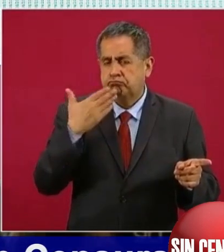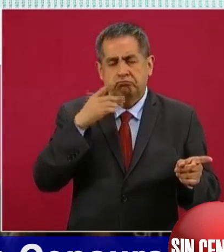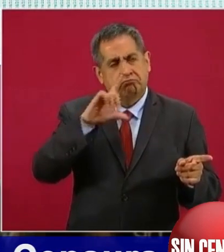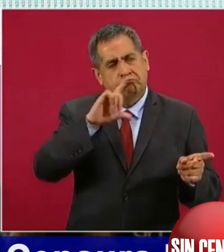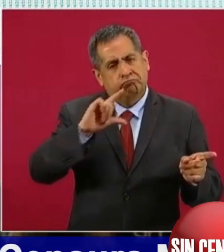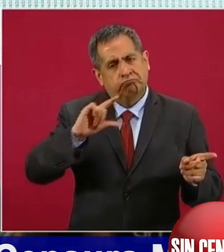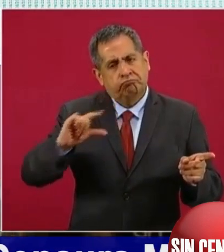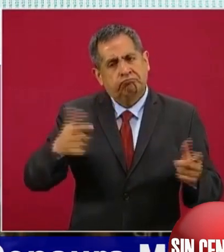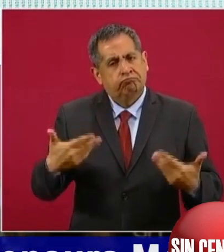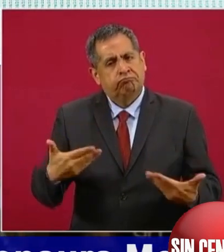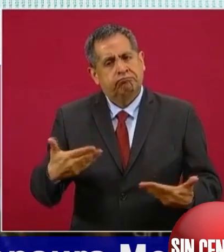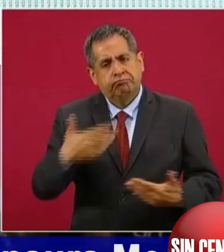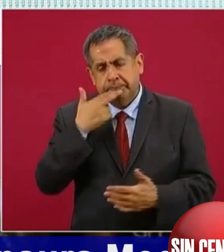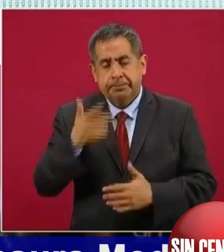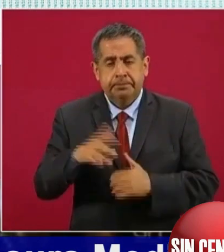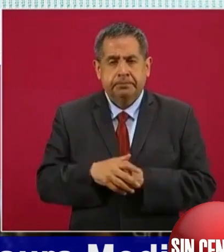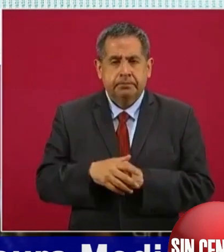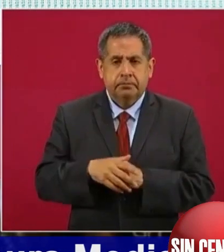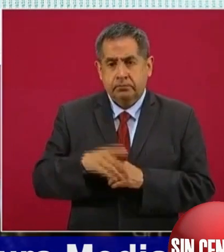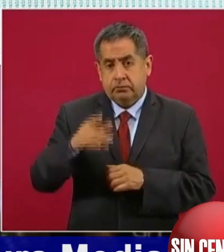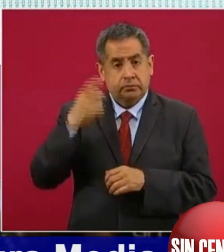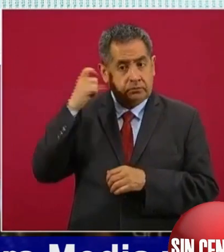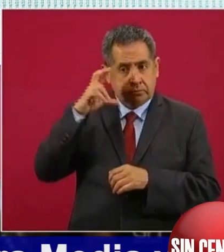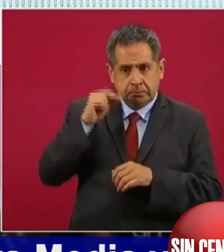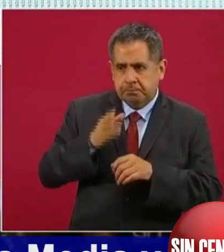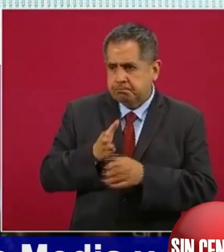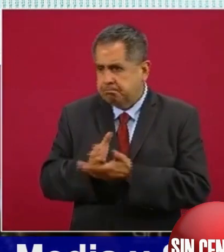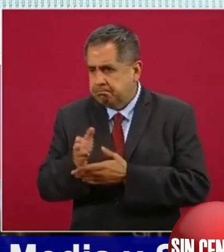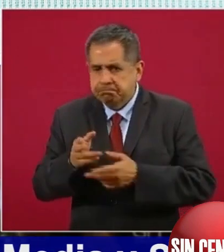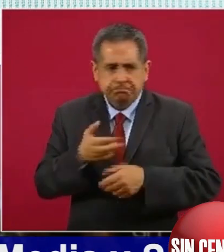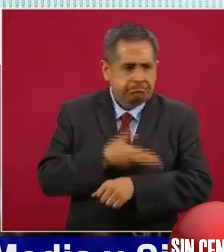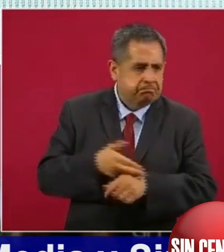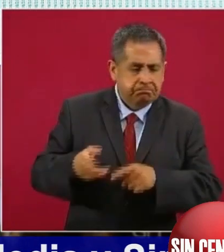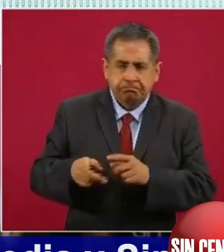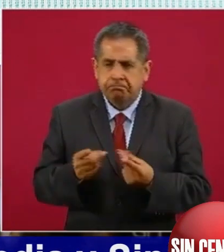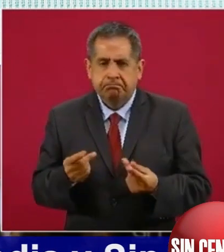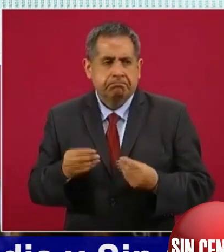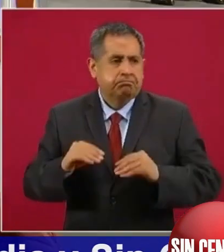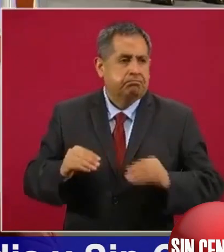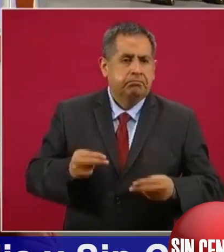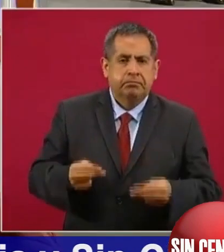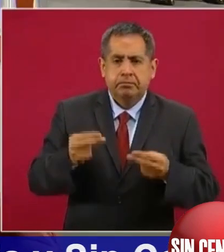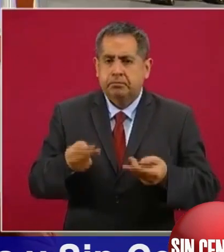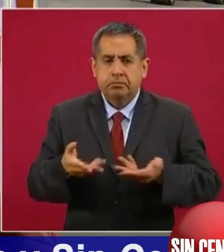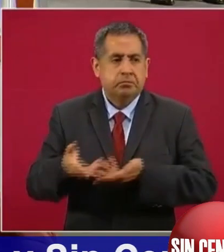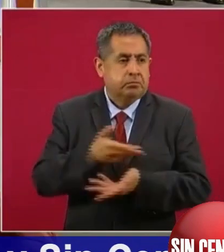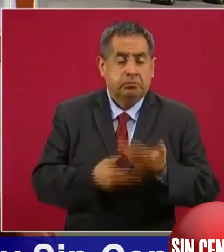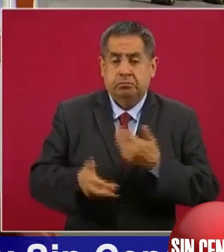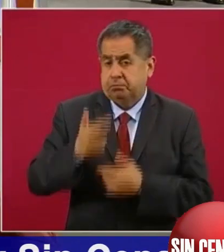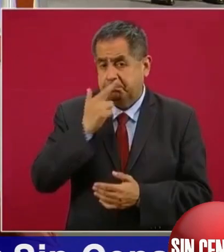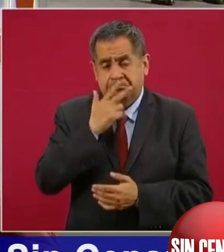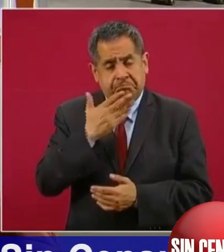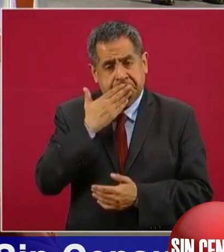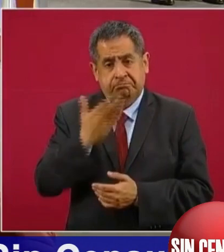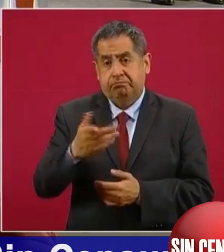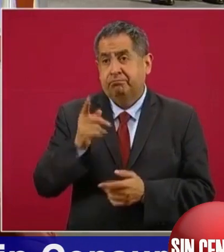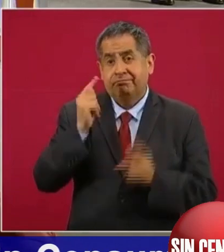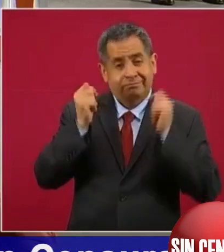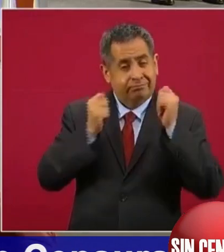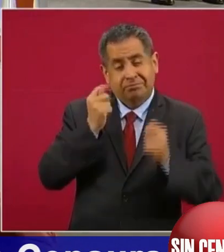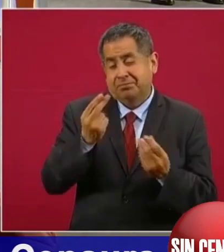descenso. Y logró hacer intervenciones muy positivas para reactivar la economía, insisto, que depende mayormente del